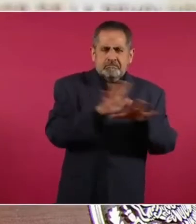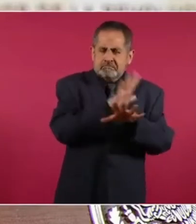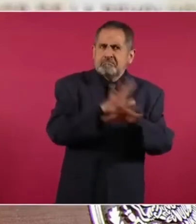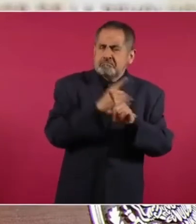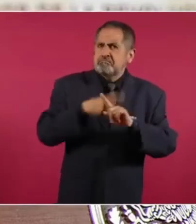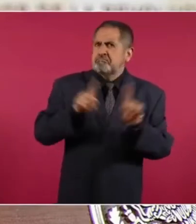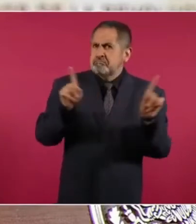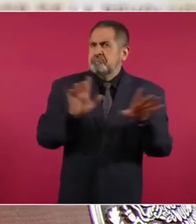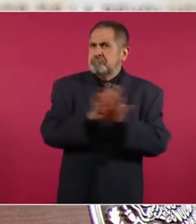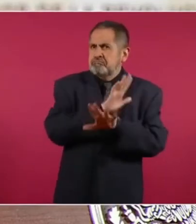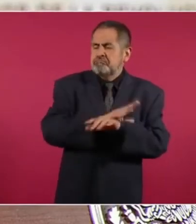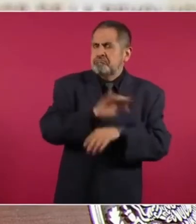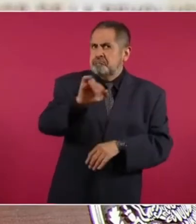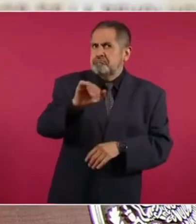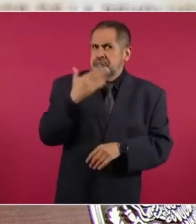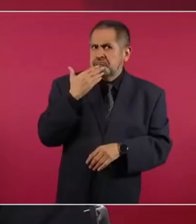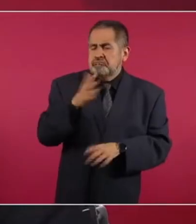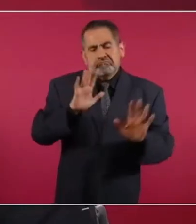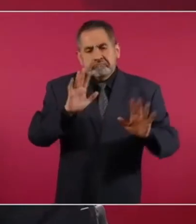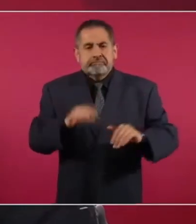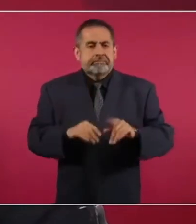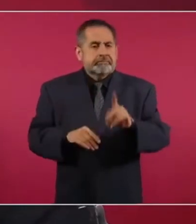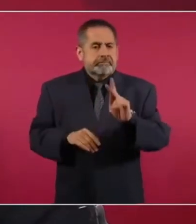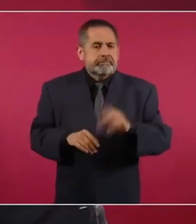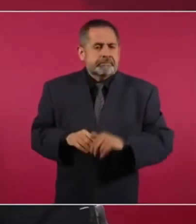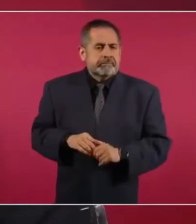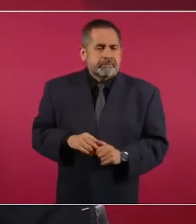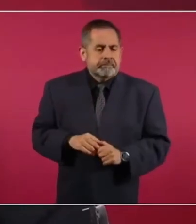bastante. Pero bueno,